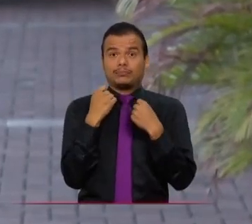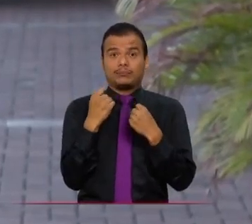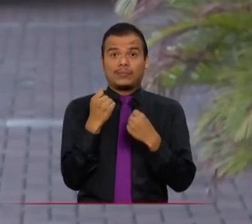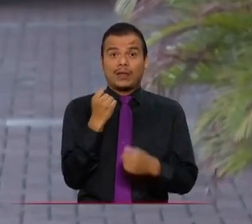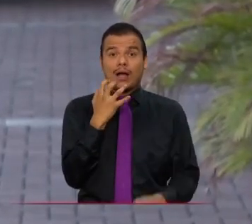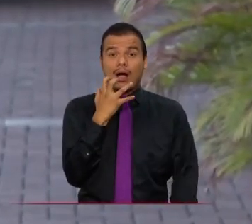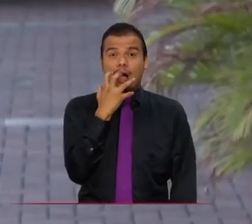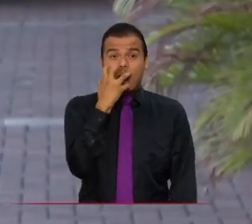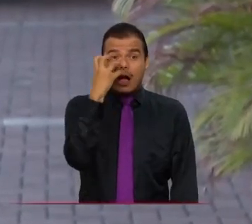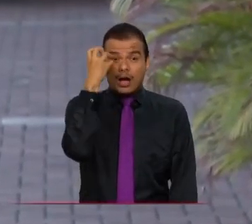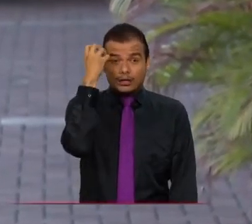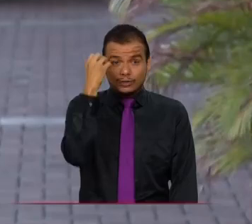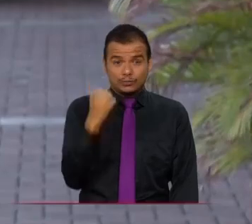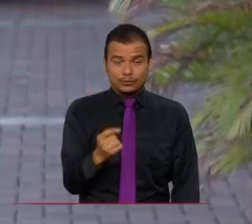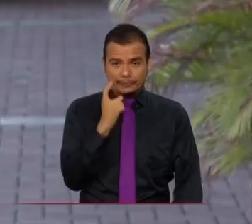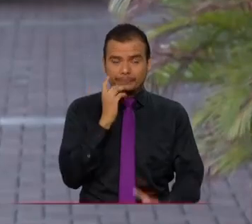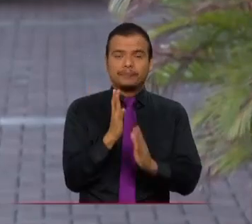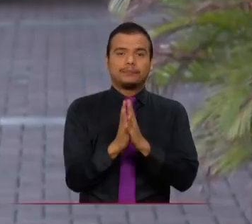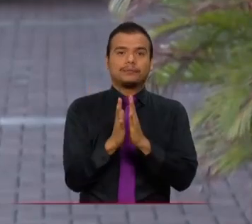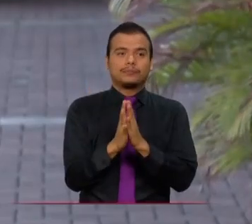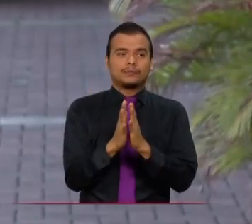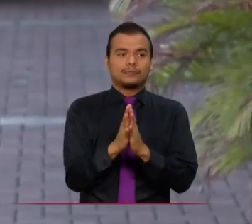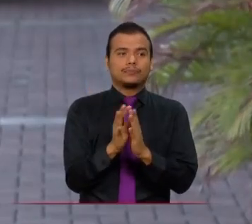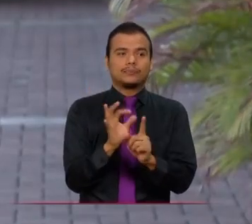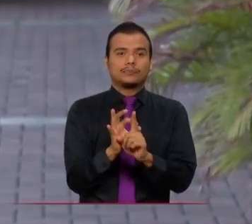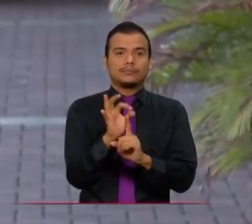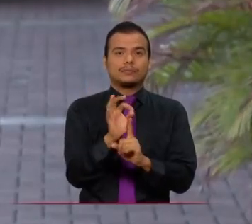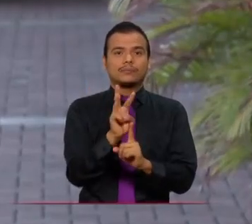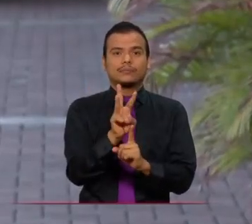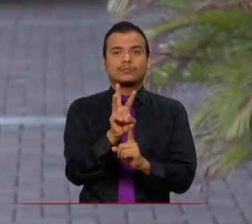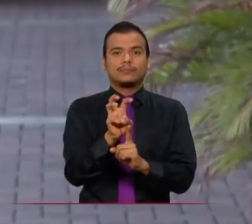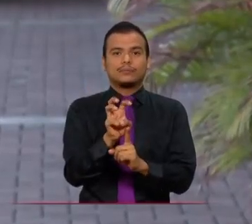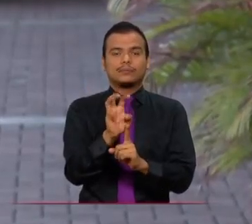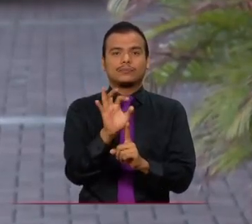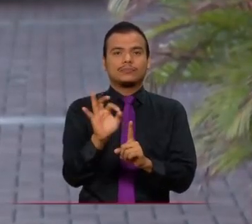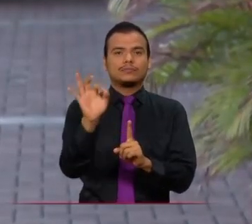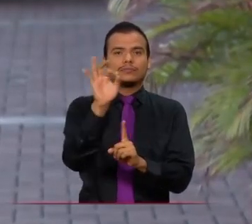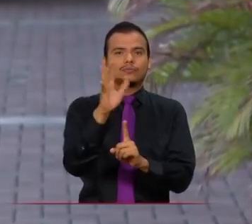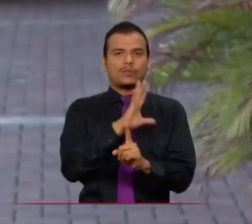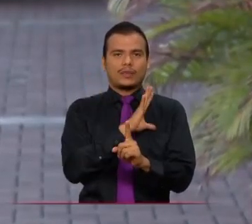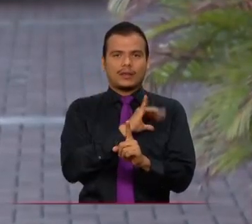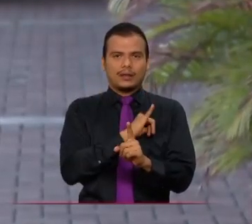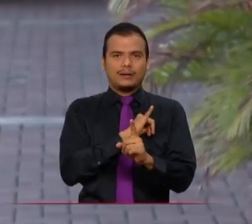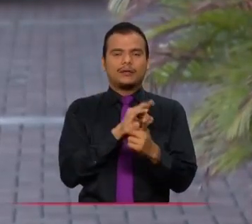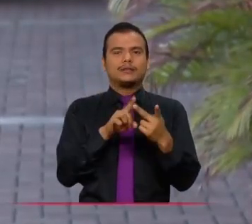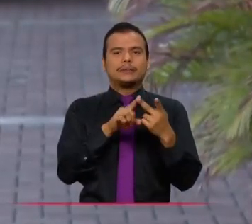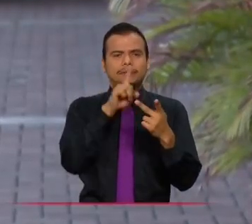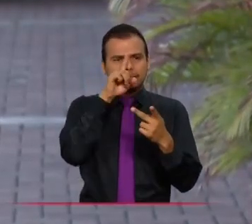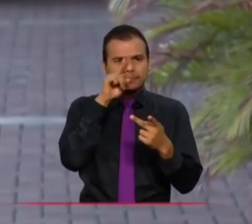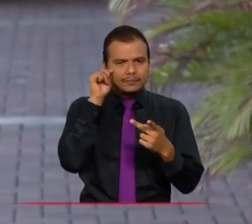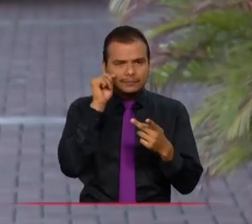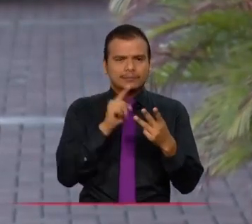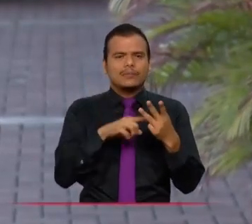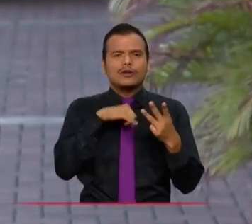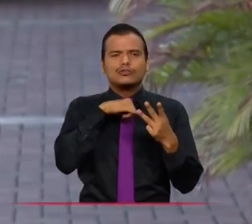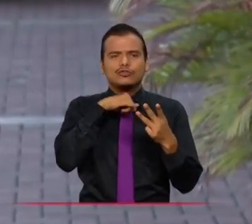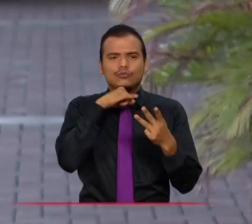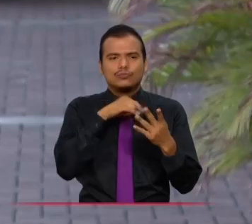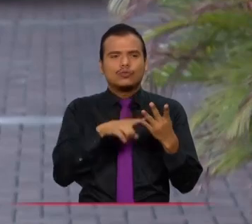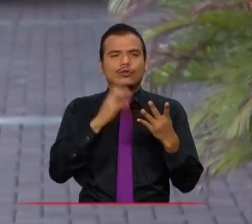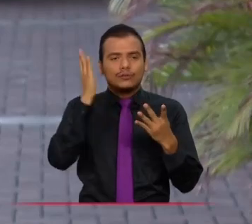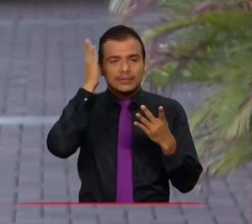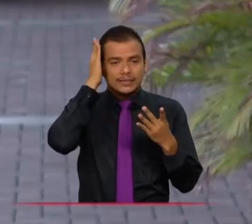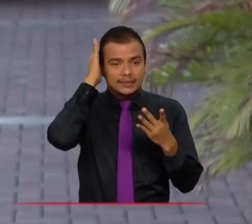temperaturas escuchen esto 38 gr c se han registrado en la Ciudad de Cali en municipios como Candelaria yumbo Y